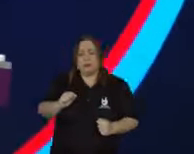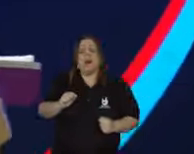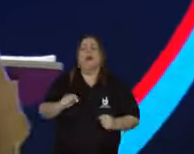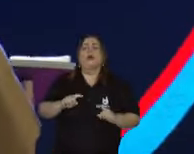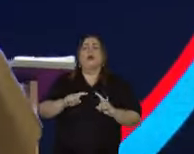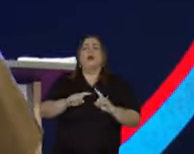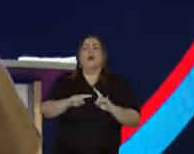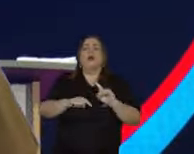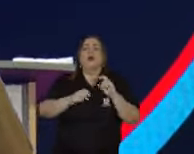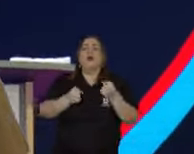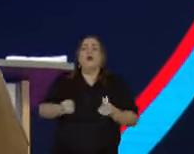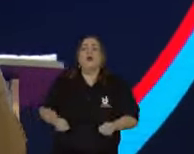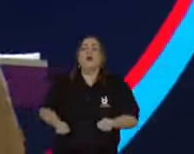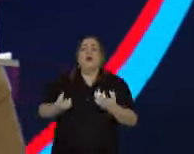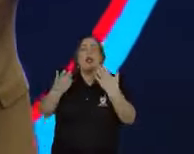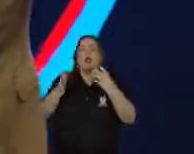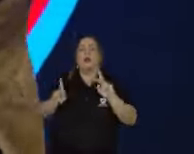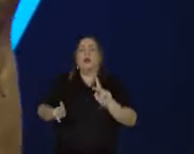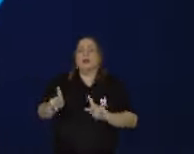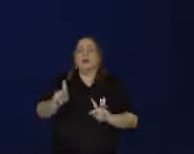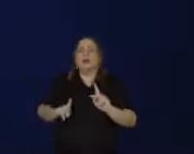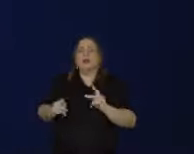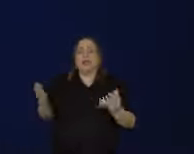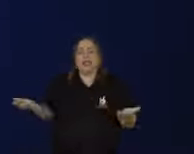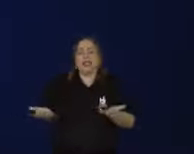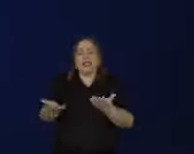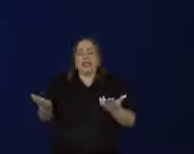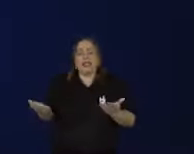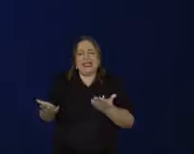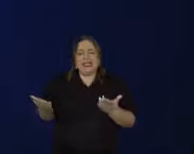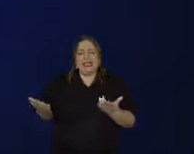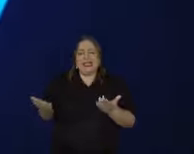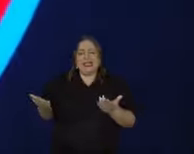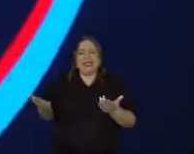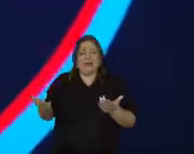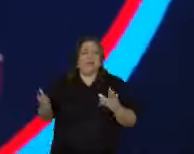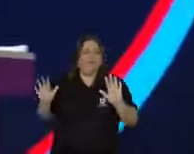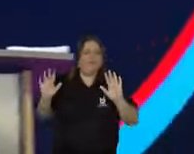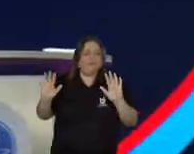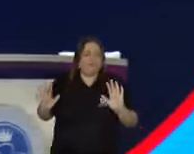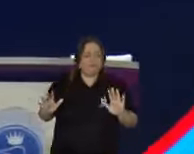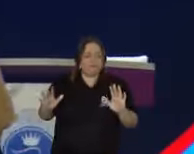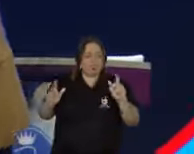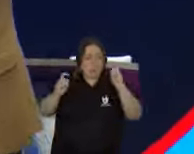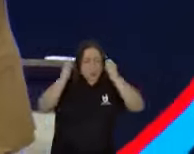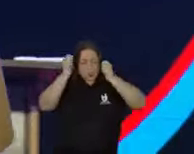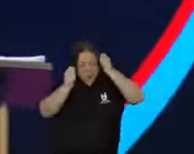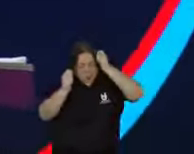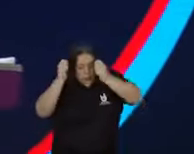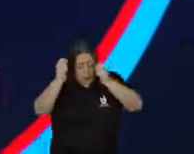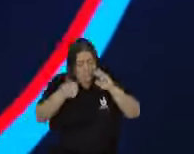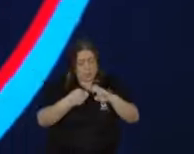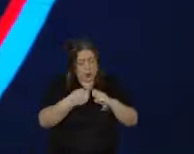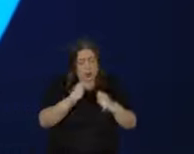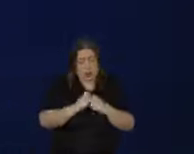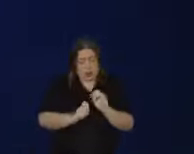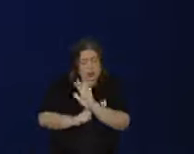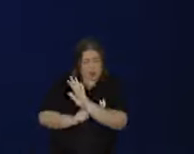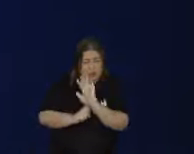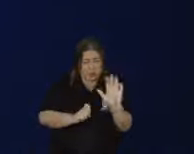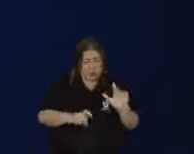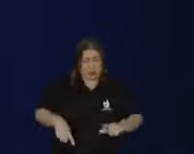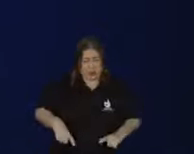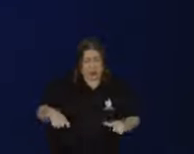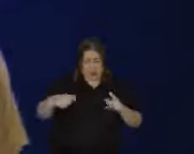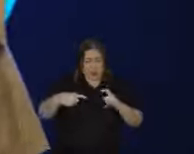vez, ¿cuántos de los que están aquí han pasado o están pasando por tribulación, por problemas en su vida? A ver, ¿cuántos han